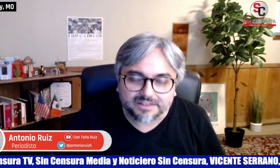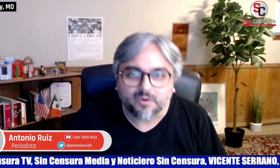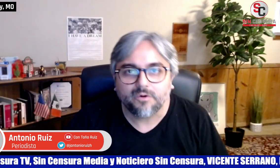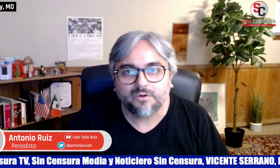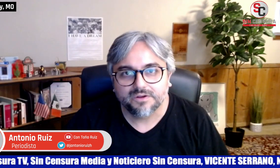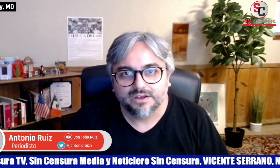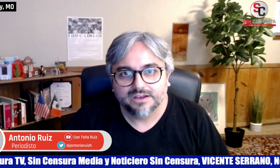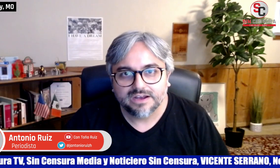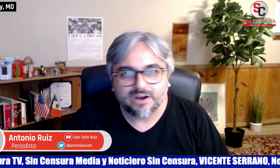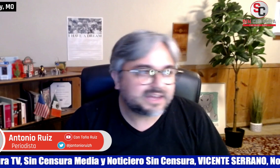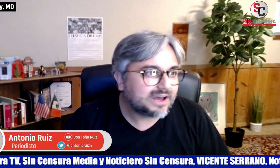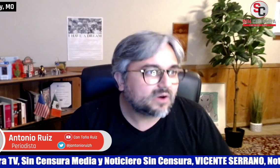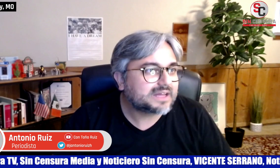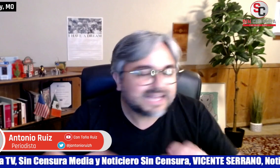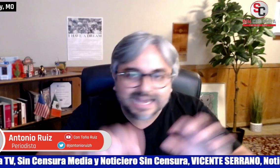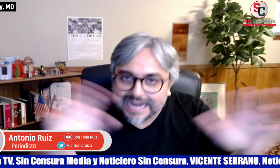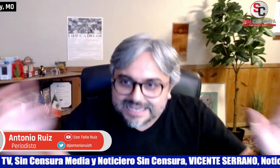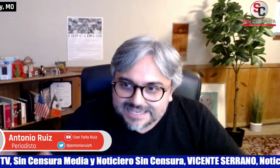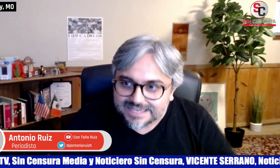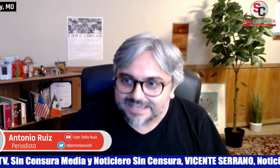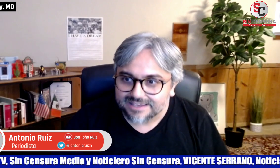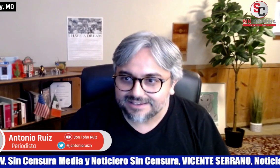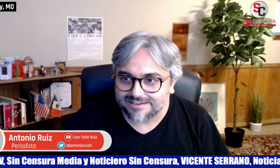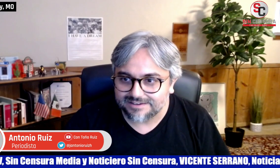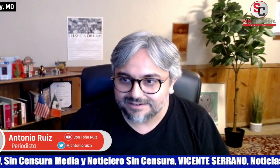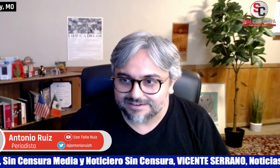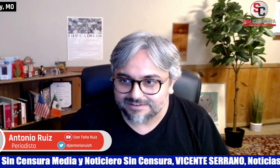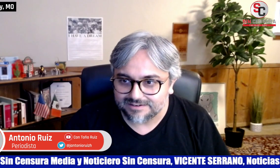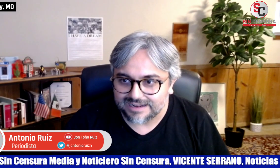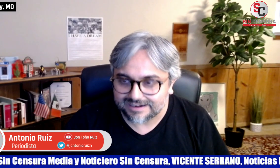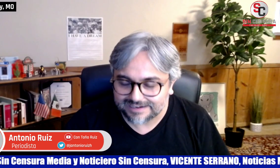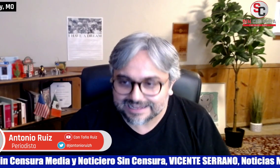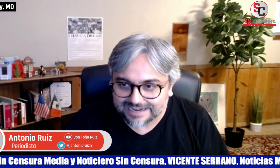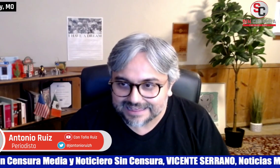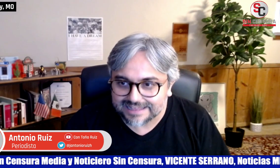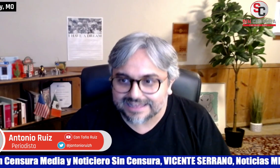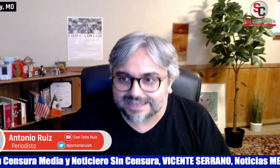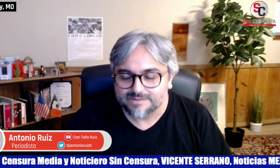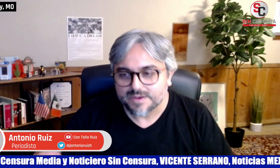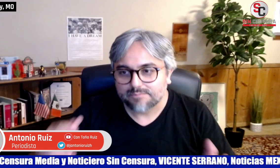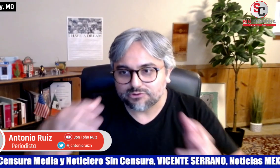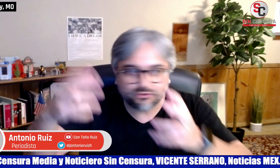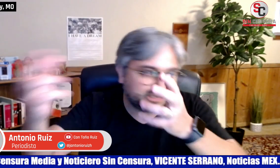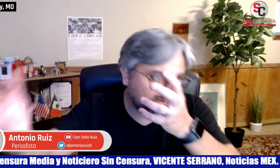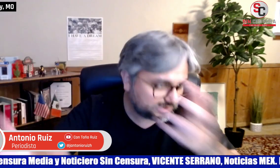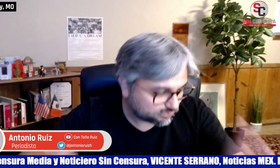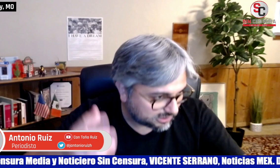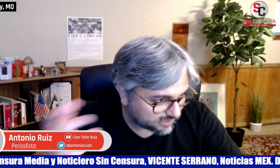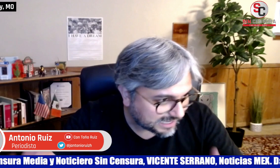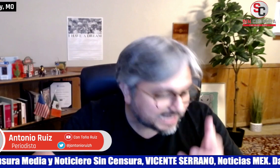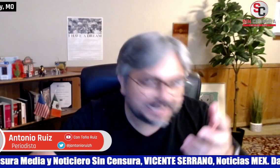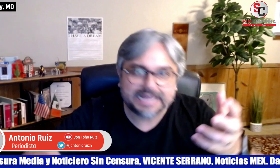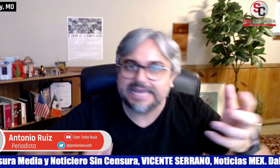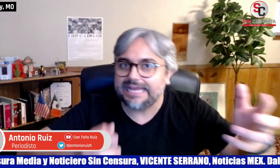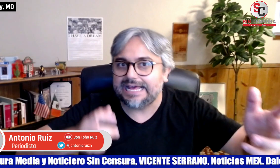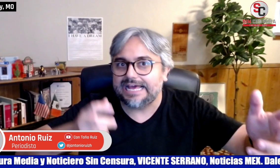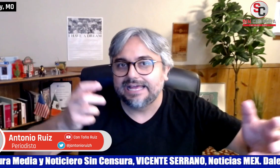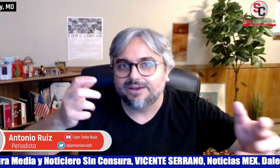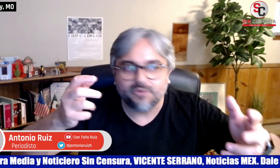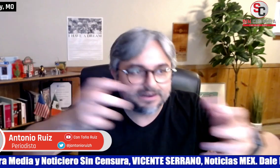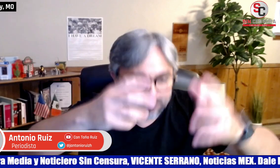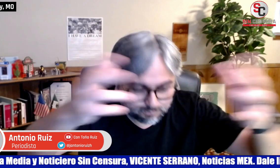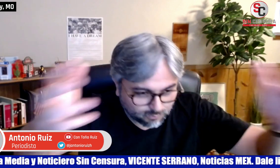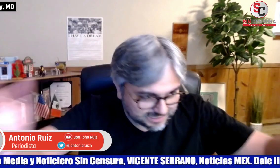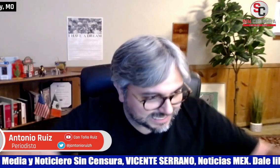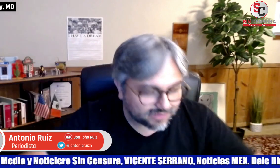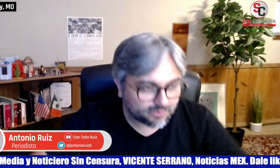su alrededor, aunque tengan ahí la claridad de que, pues no sé, ¿no? Estudiaron una carrera